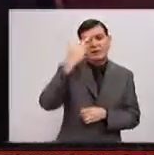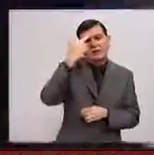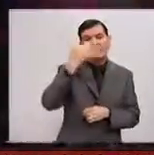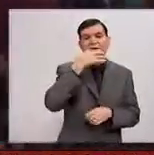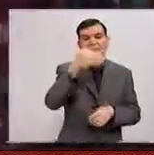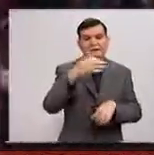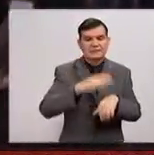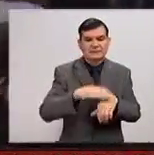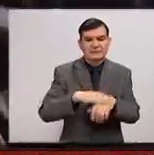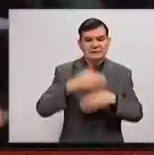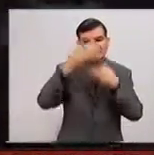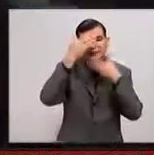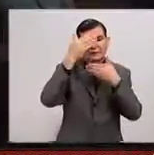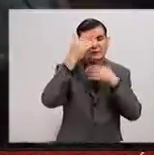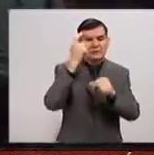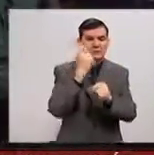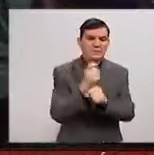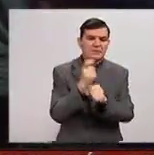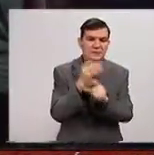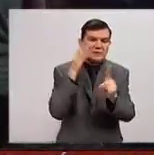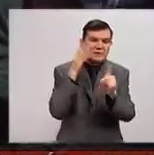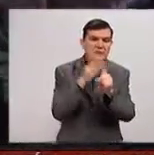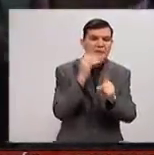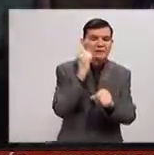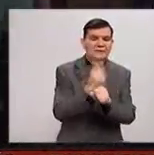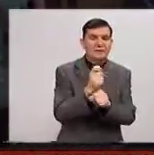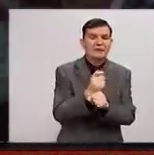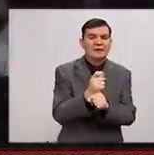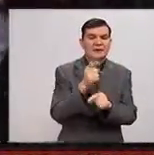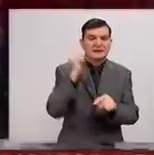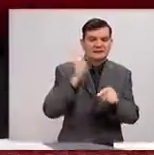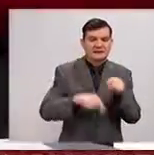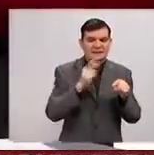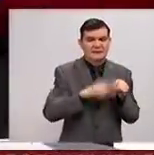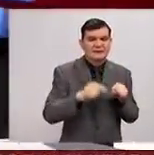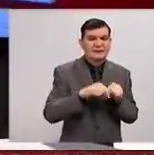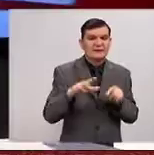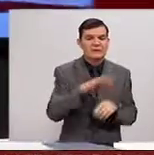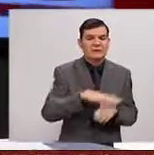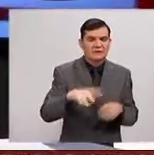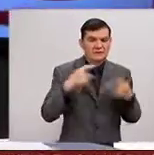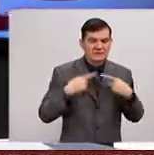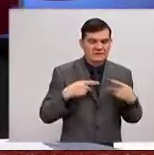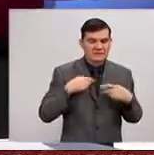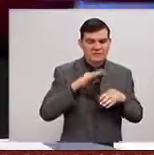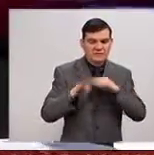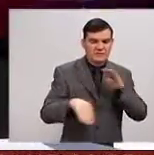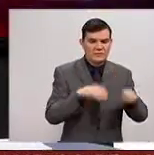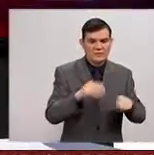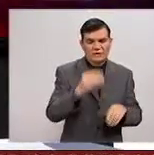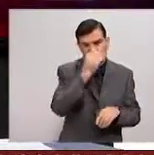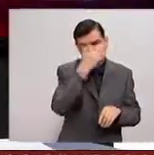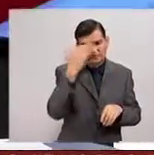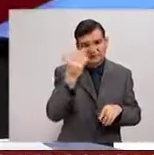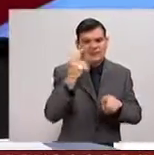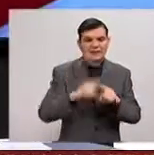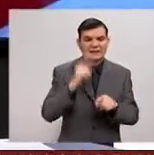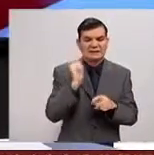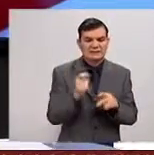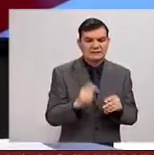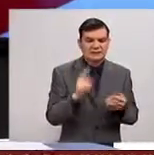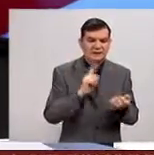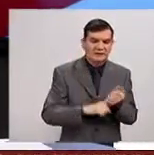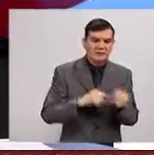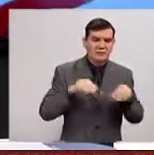pues el terrorismo, uno de sus objetivos centrales es atacar a la sociedad civil, dar muerte a inocentes que no tienen que ver